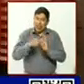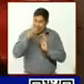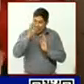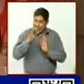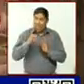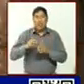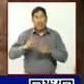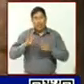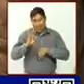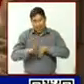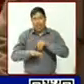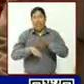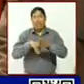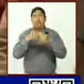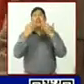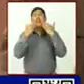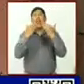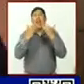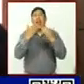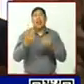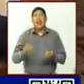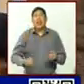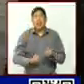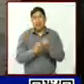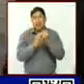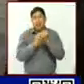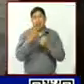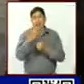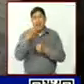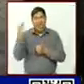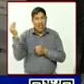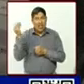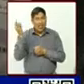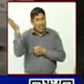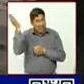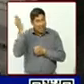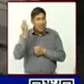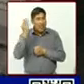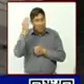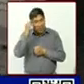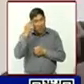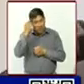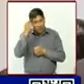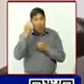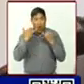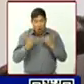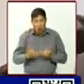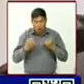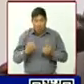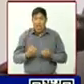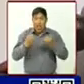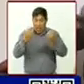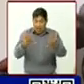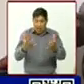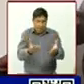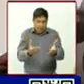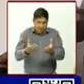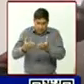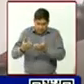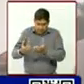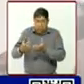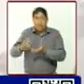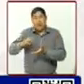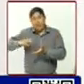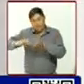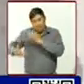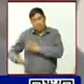ayuda de todas las personas, de Dios y de la Lotería. Así que hoy queremos entregarte este kit para que tú puedas operarte el